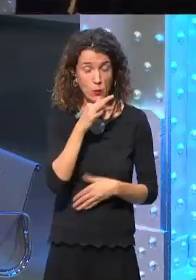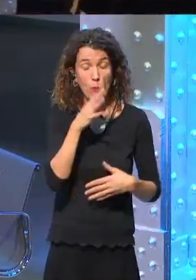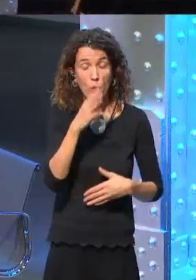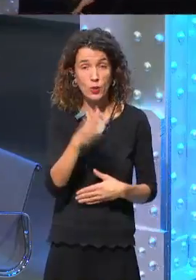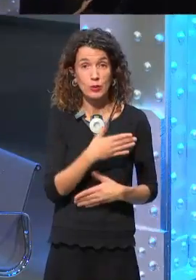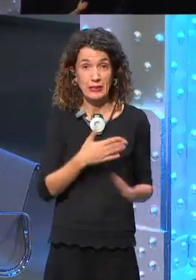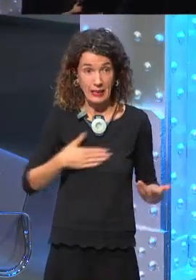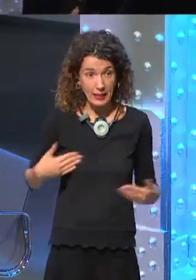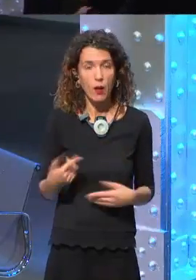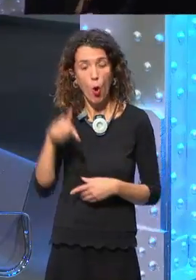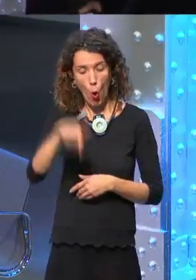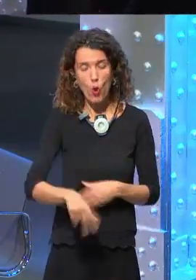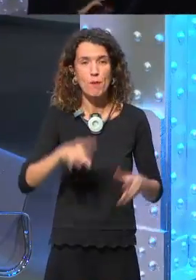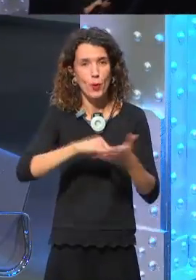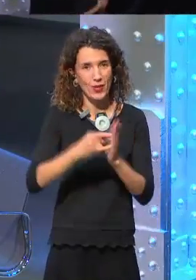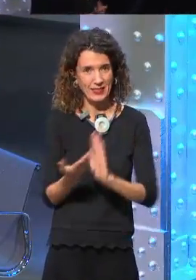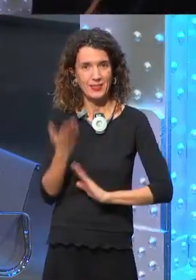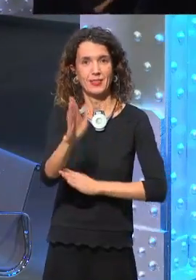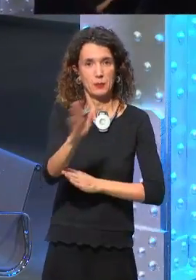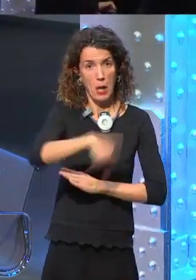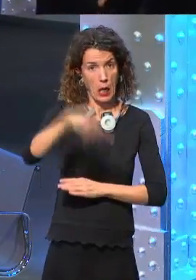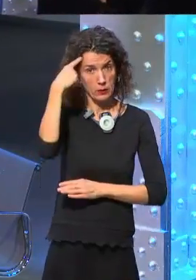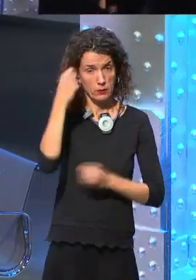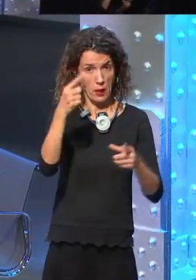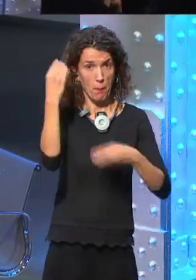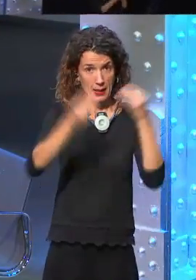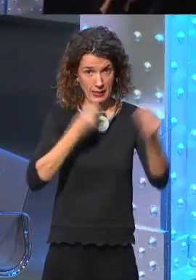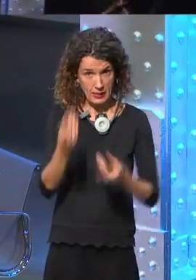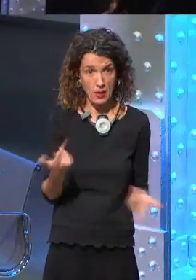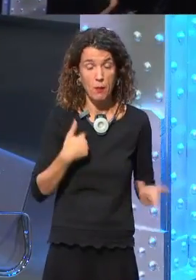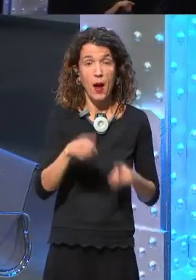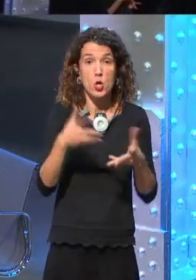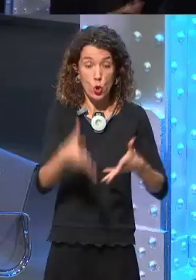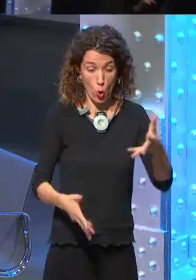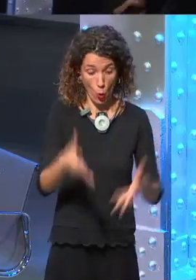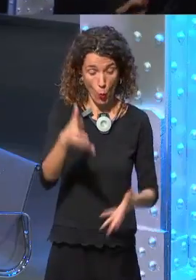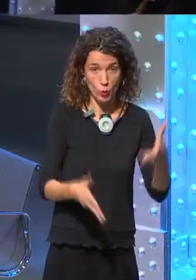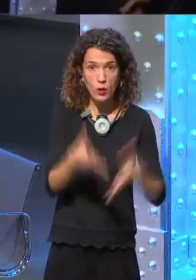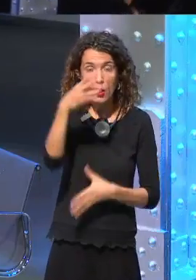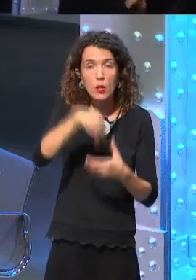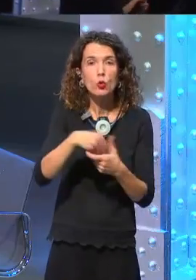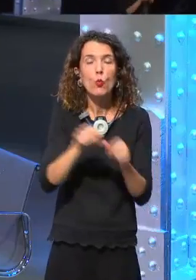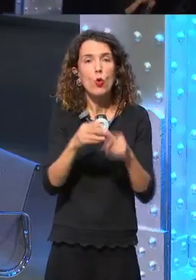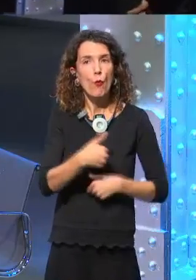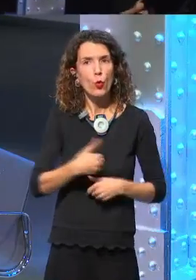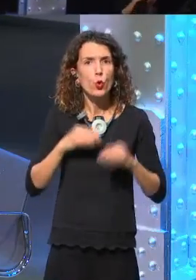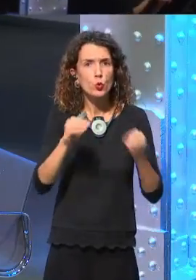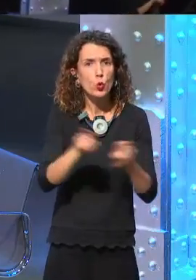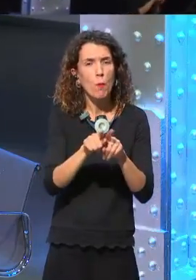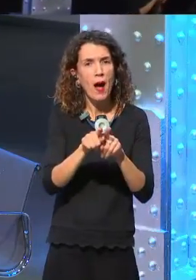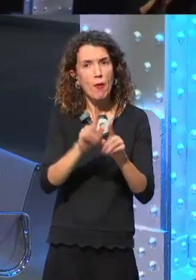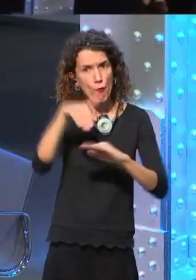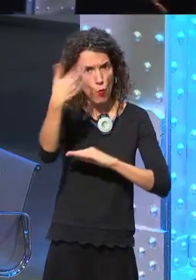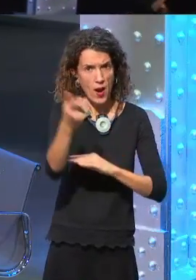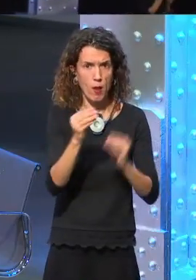quería enseñaros hoy este proyecto y ver cómo la robótica puede tener una función un poco más